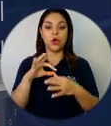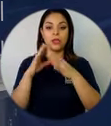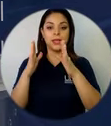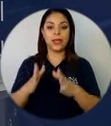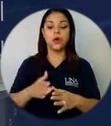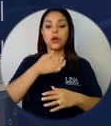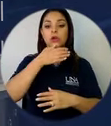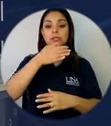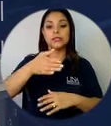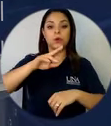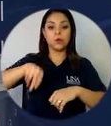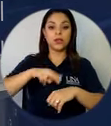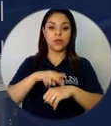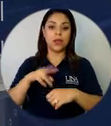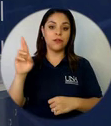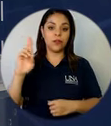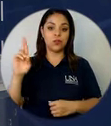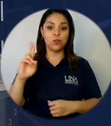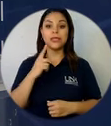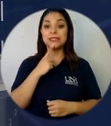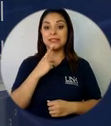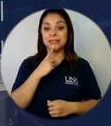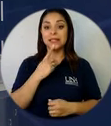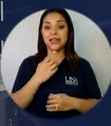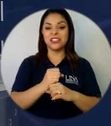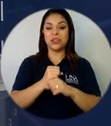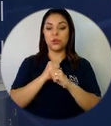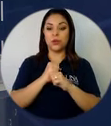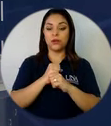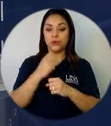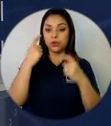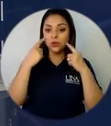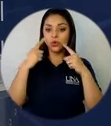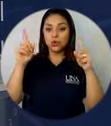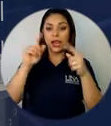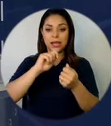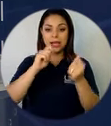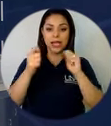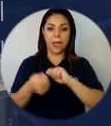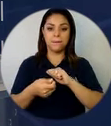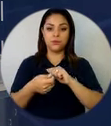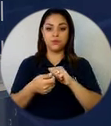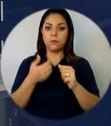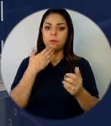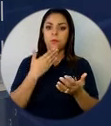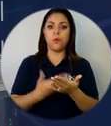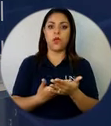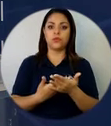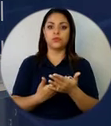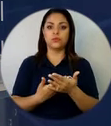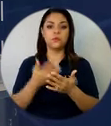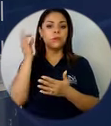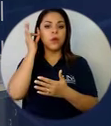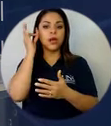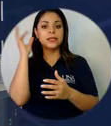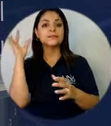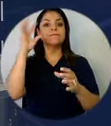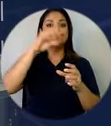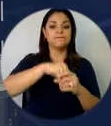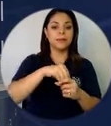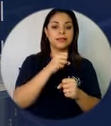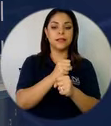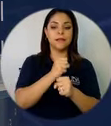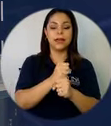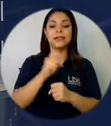del programa Estado de la Nación del Consejo Nacional de Rectores, asegura que para lograr cambios tangibles en favor de la incorporación de las mujeres al